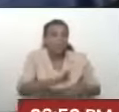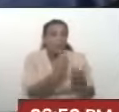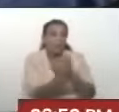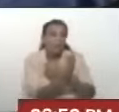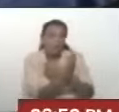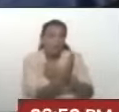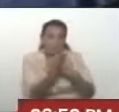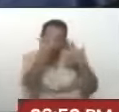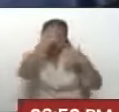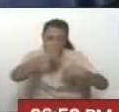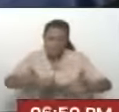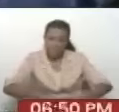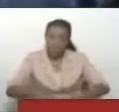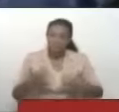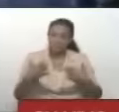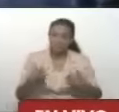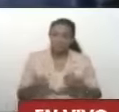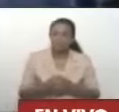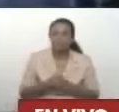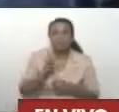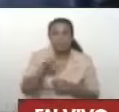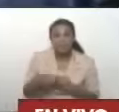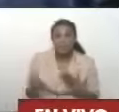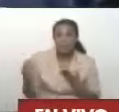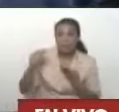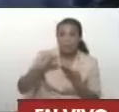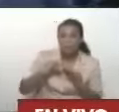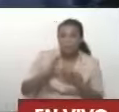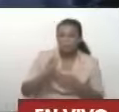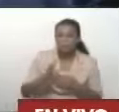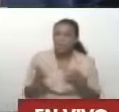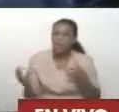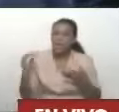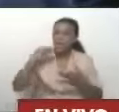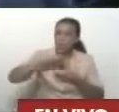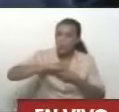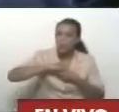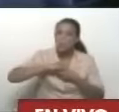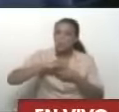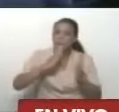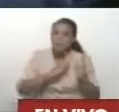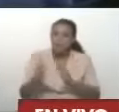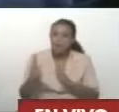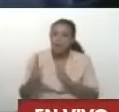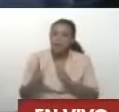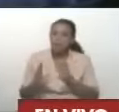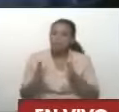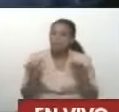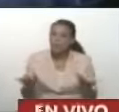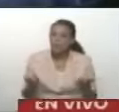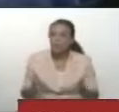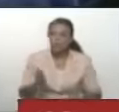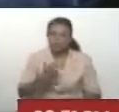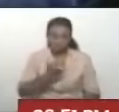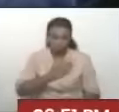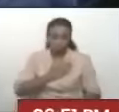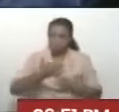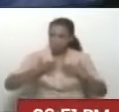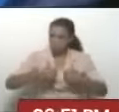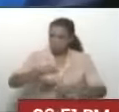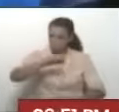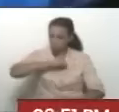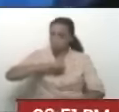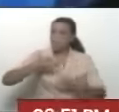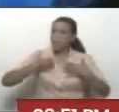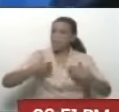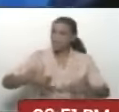protección integral en área de salud. Allí también tenemos, dentro de los programas que se destacan, el Soy Saludable,